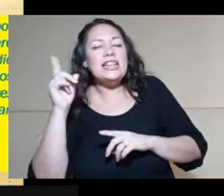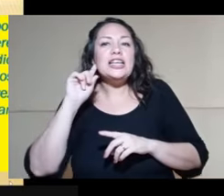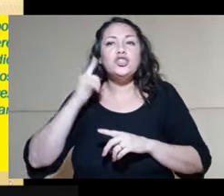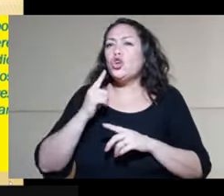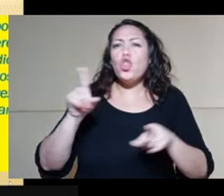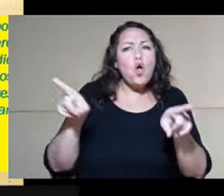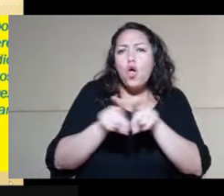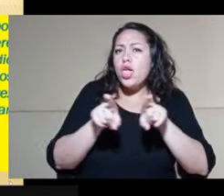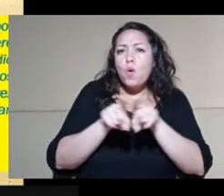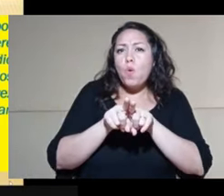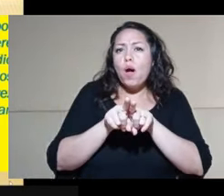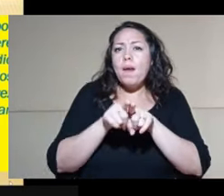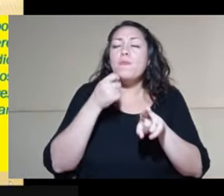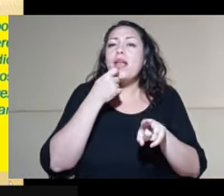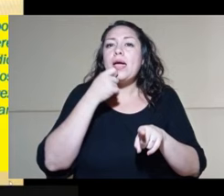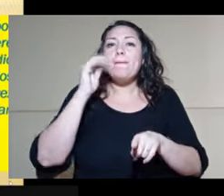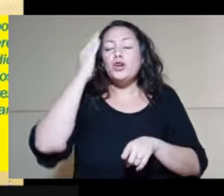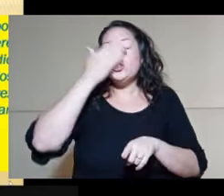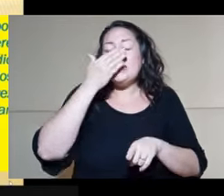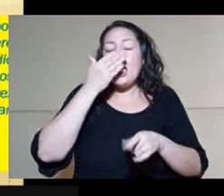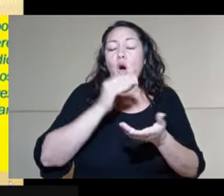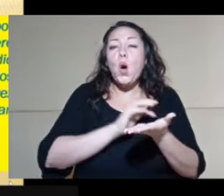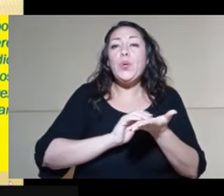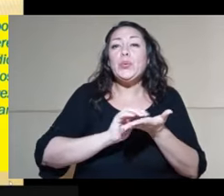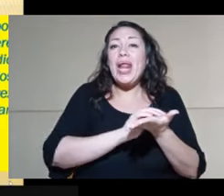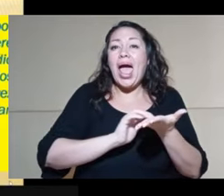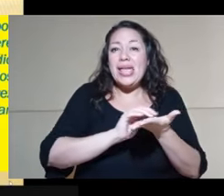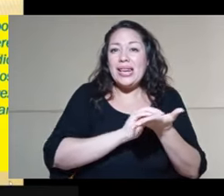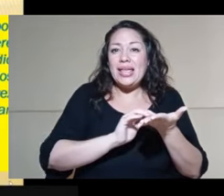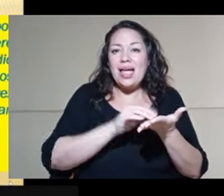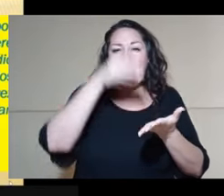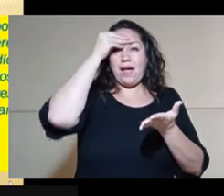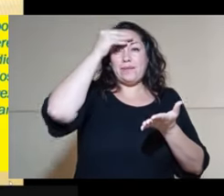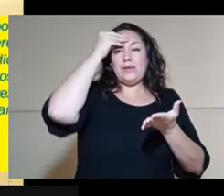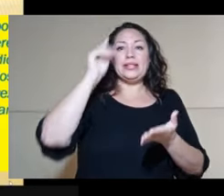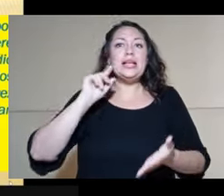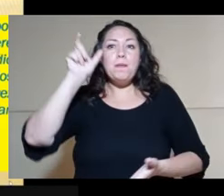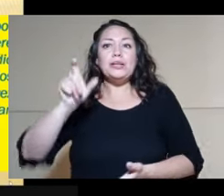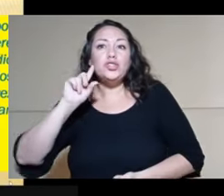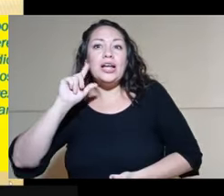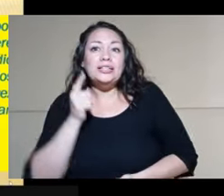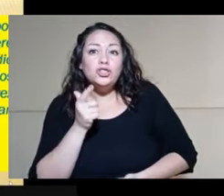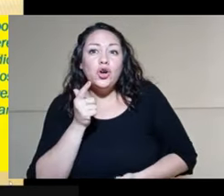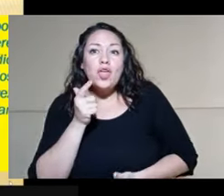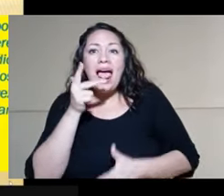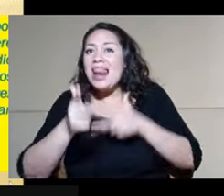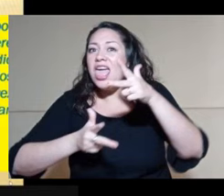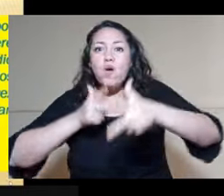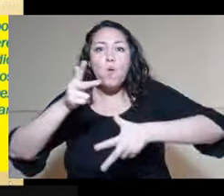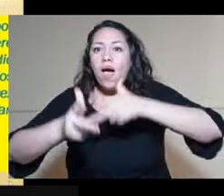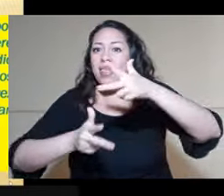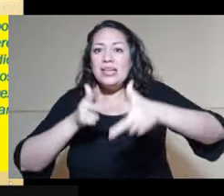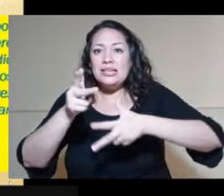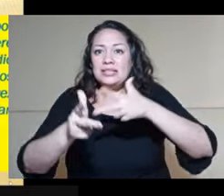conocimiento. El ciego utiliza, ¿no es cierto?, el sistema braille para tomar conocimiento. El sordo utiliza